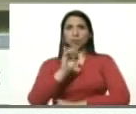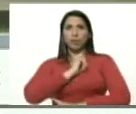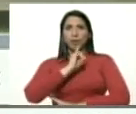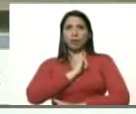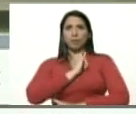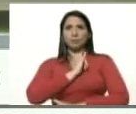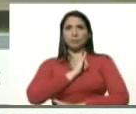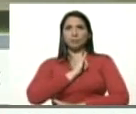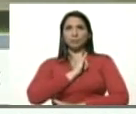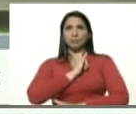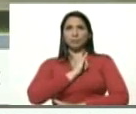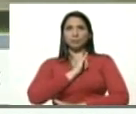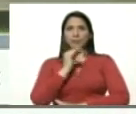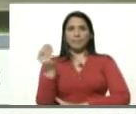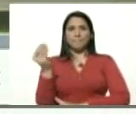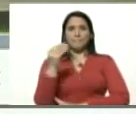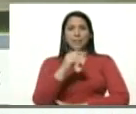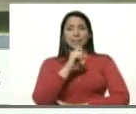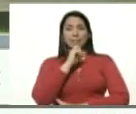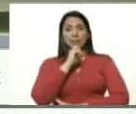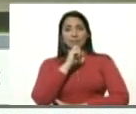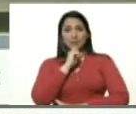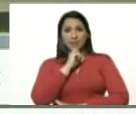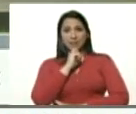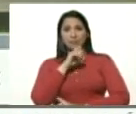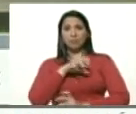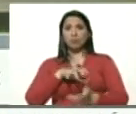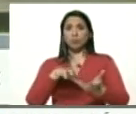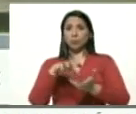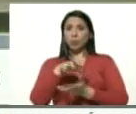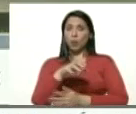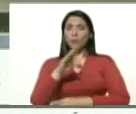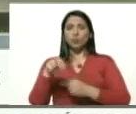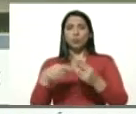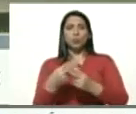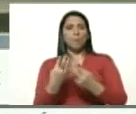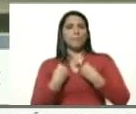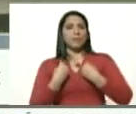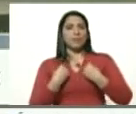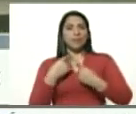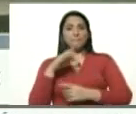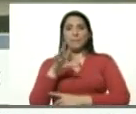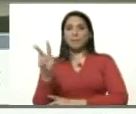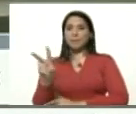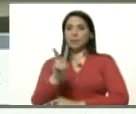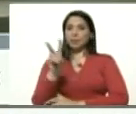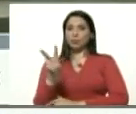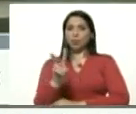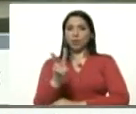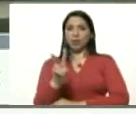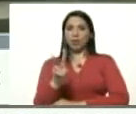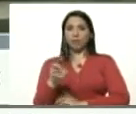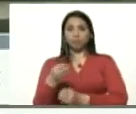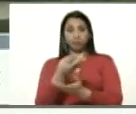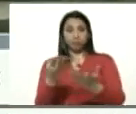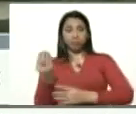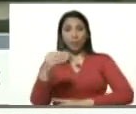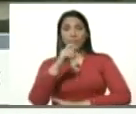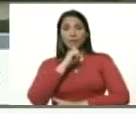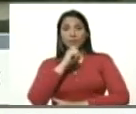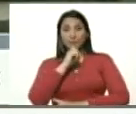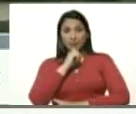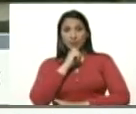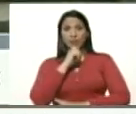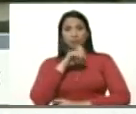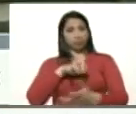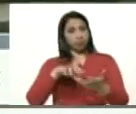Venezuela, en las más difíciles circunstancias jamás vividas por la patria venezolana. Y en esas más difíciles